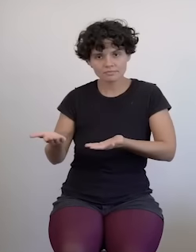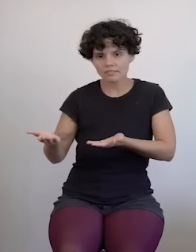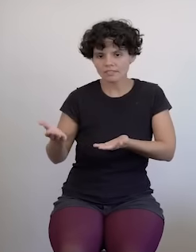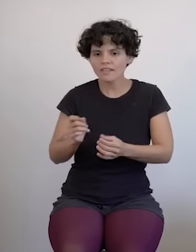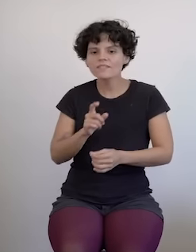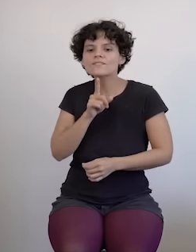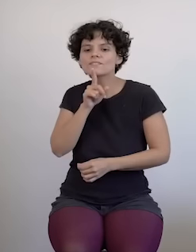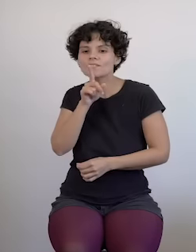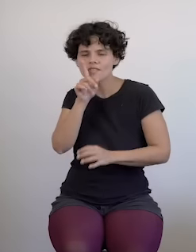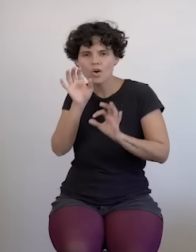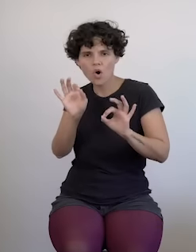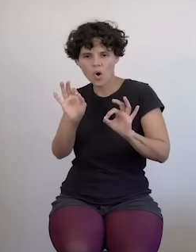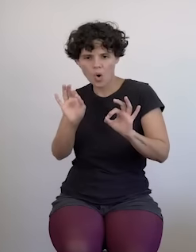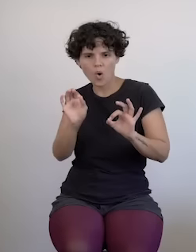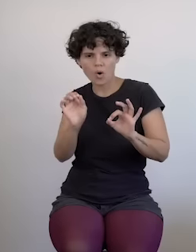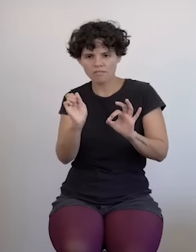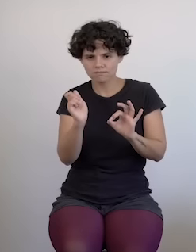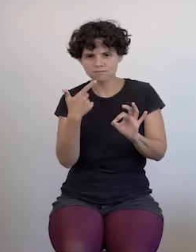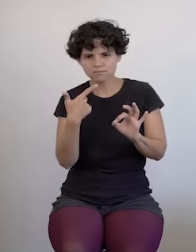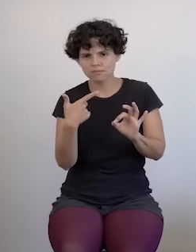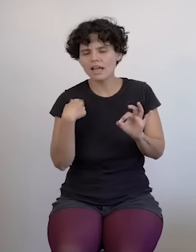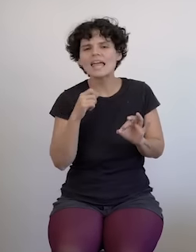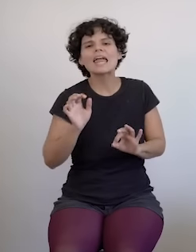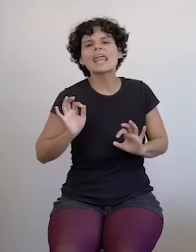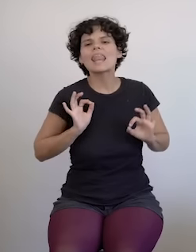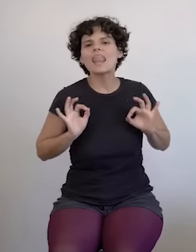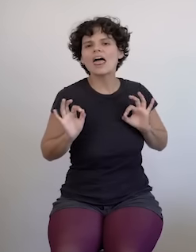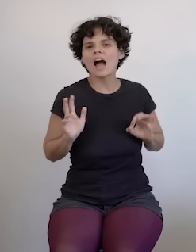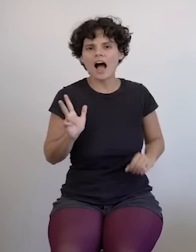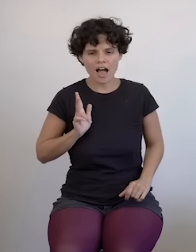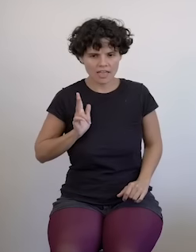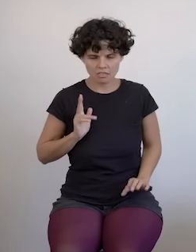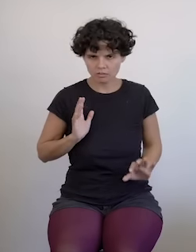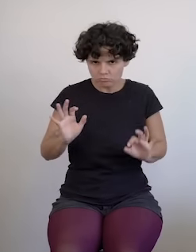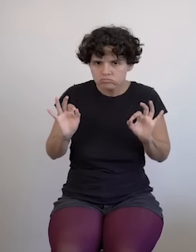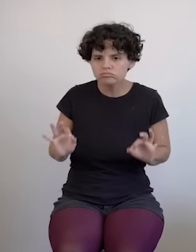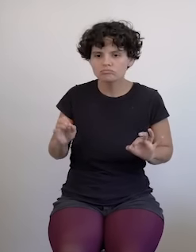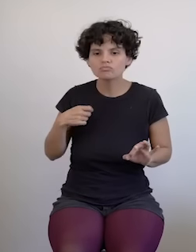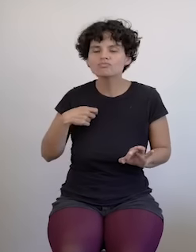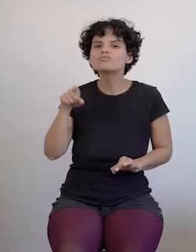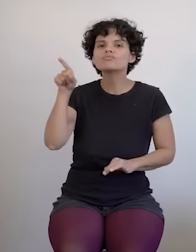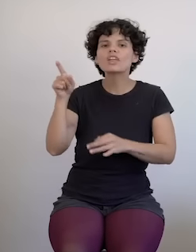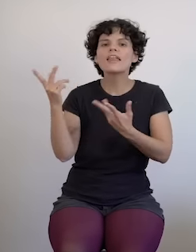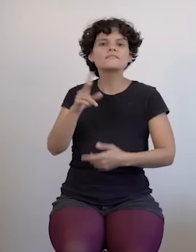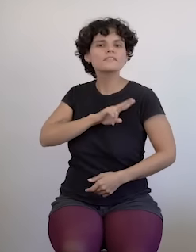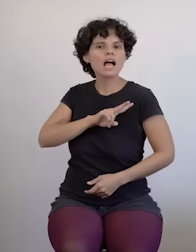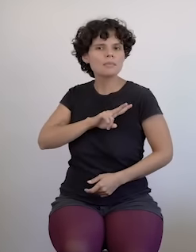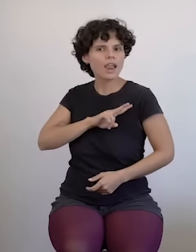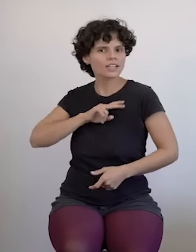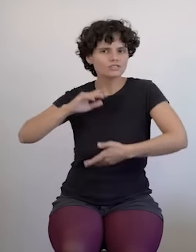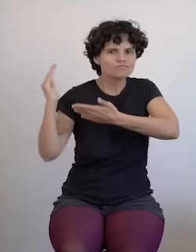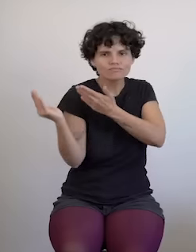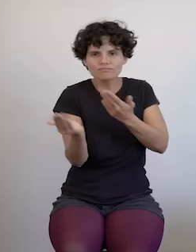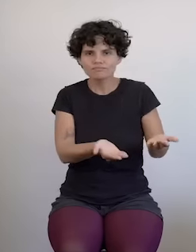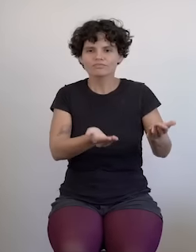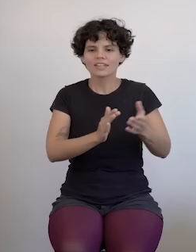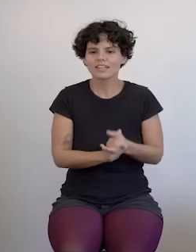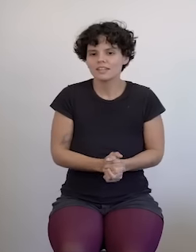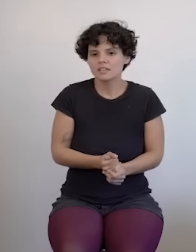ahí está. Ahí venimos con el corte para poder darle ahí. Oye, está bueno ese corte. Corte elegante. Corte elegante. Sí, papito, directamente